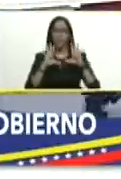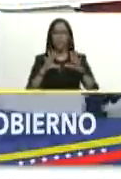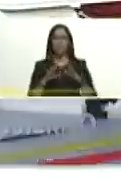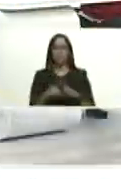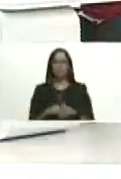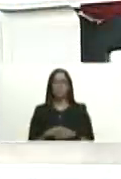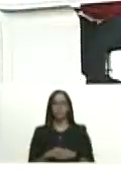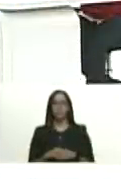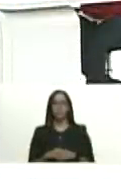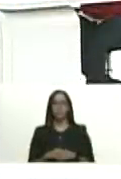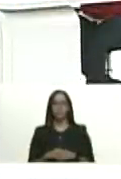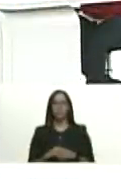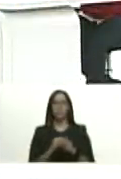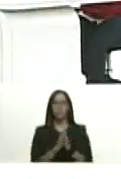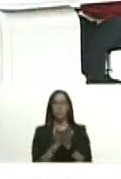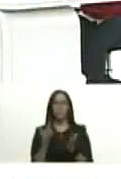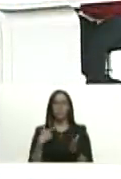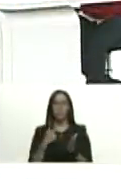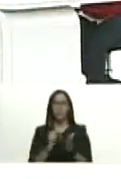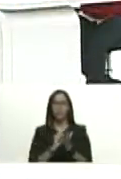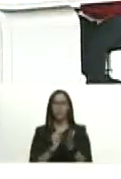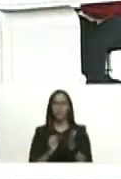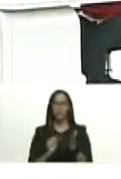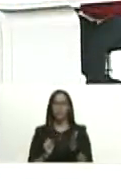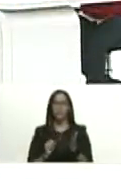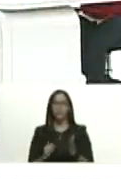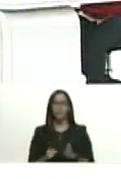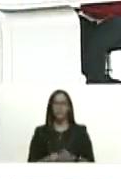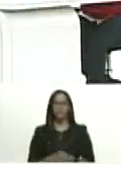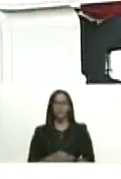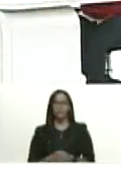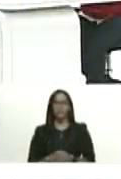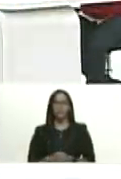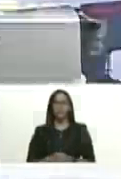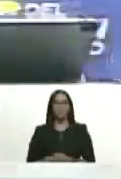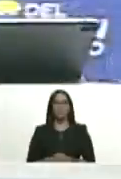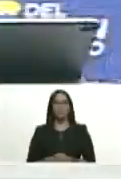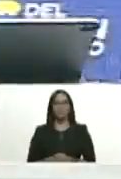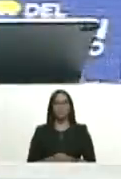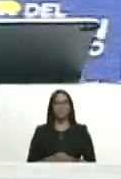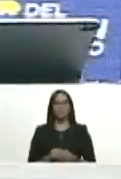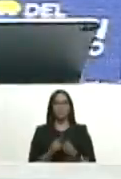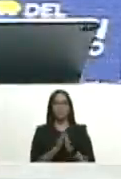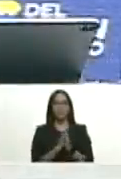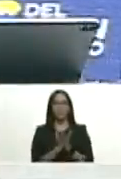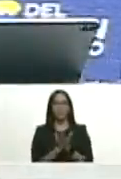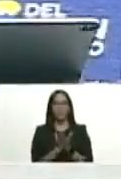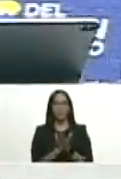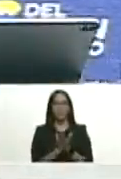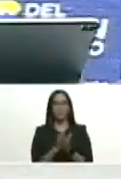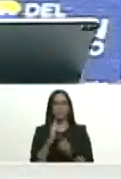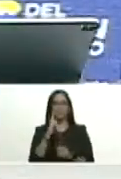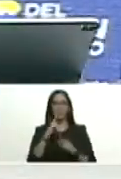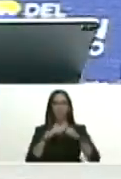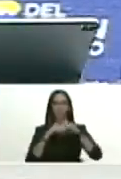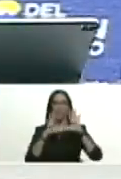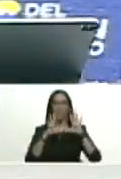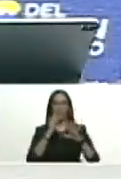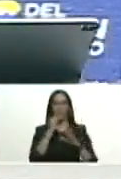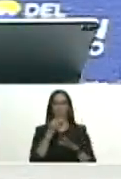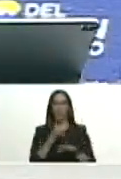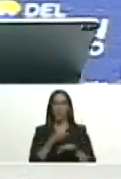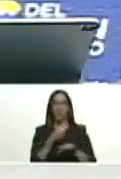ese es el otro librito que tenemos que pasarle a la gente, el librito de los 1x10 del buen